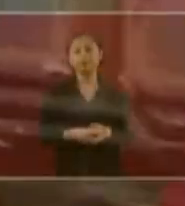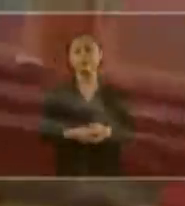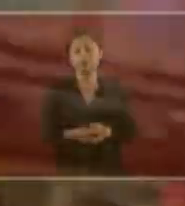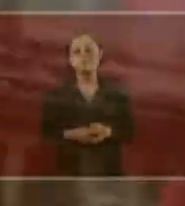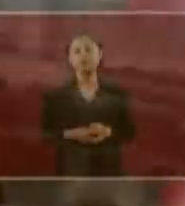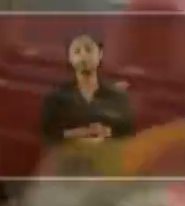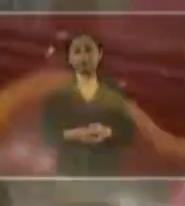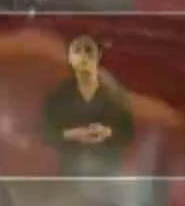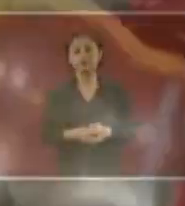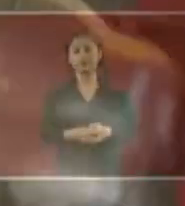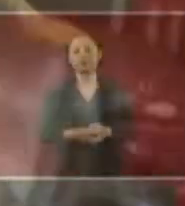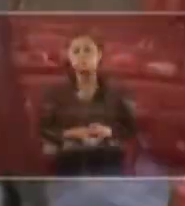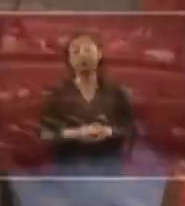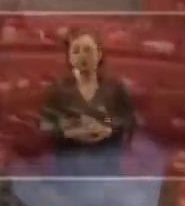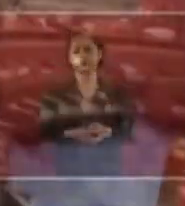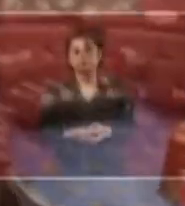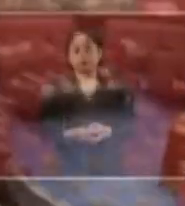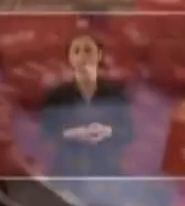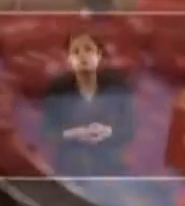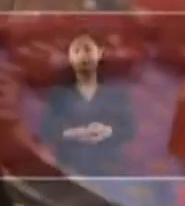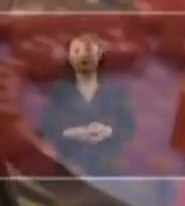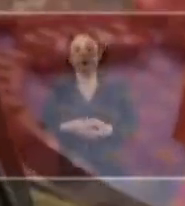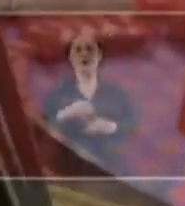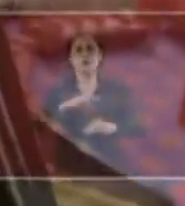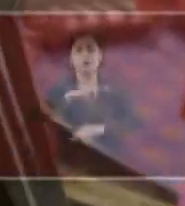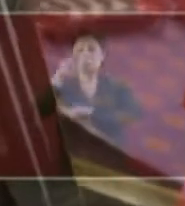el sistema mundial